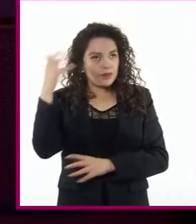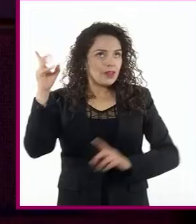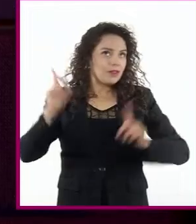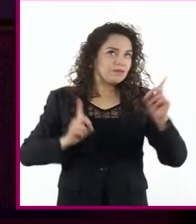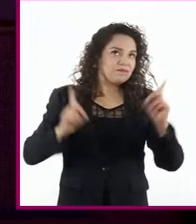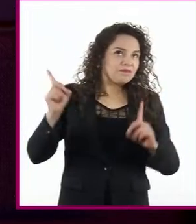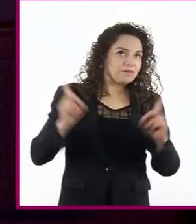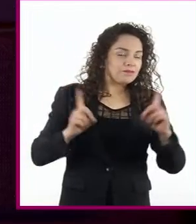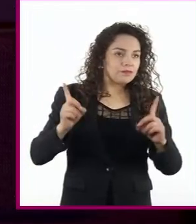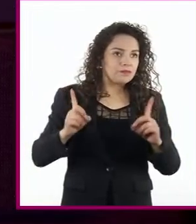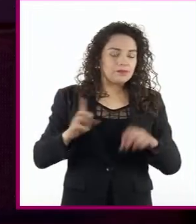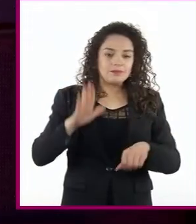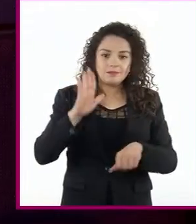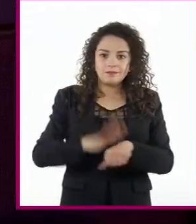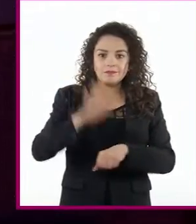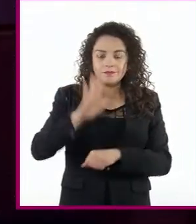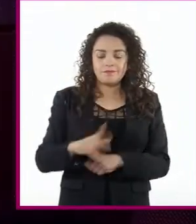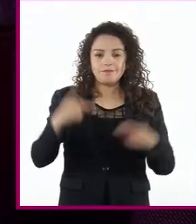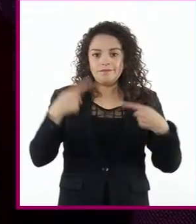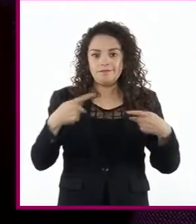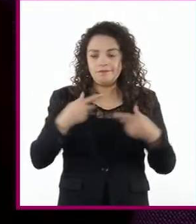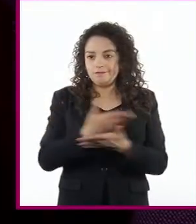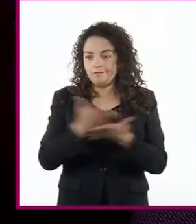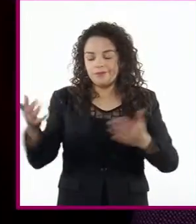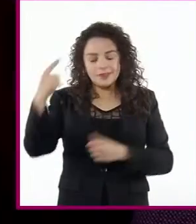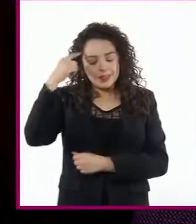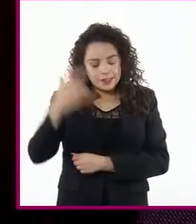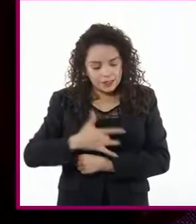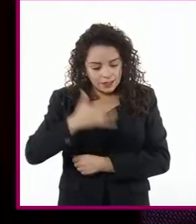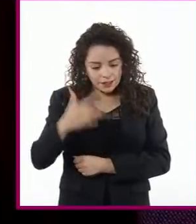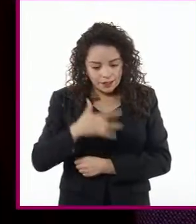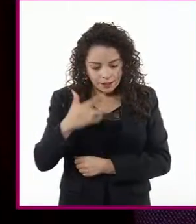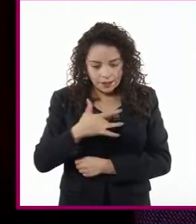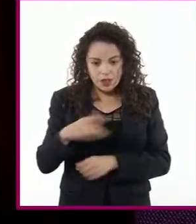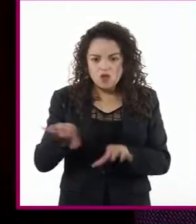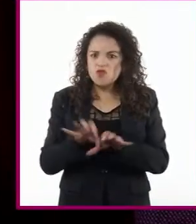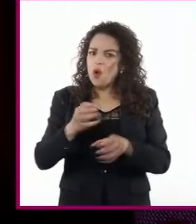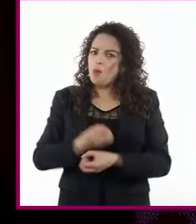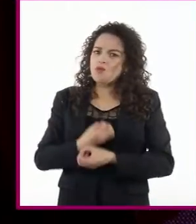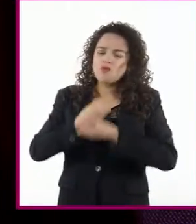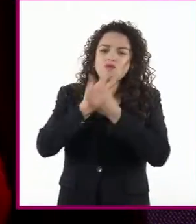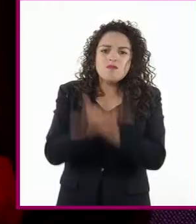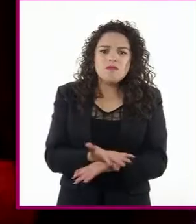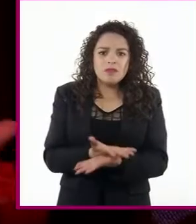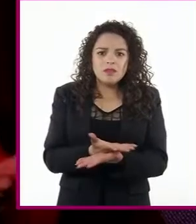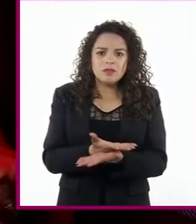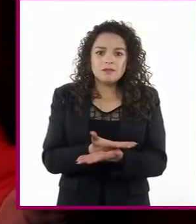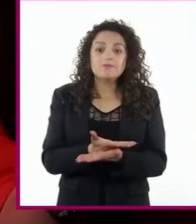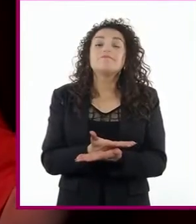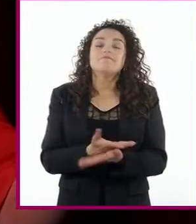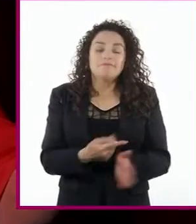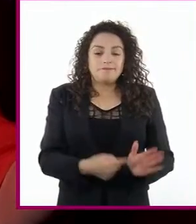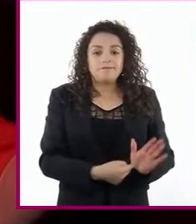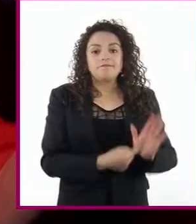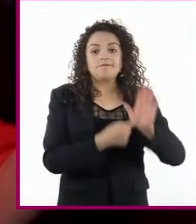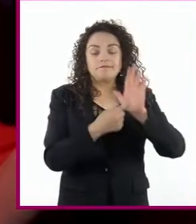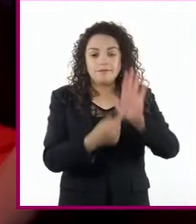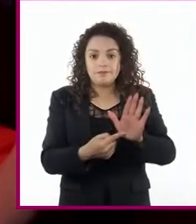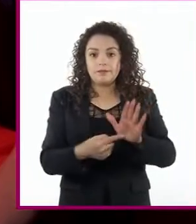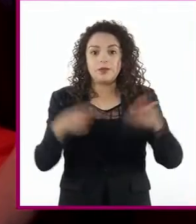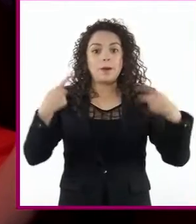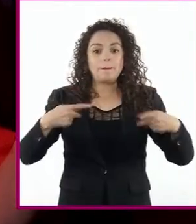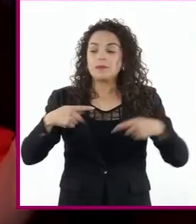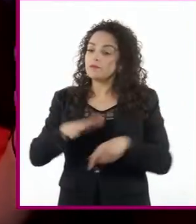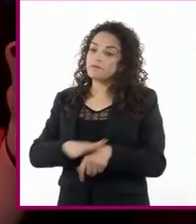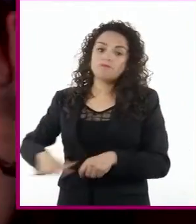dudas asaltan la conciencia inglesa. ¿Cómo liberarlas? Presentándolas abiertamente al